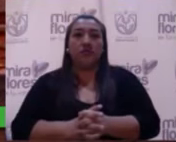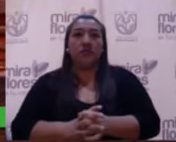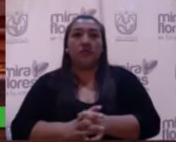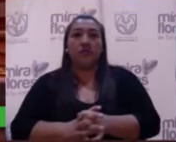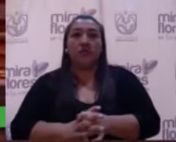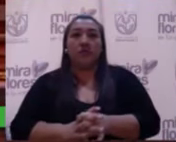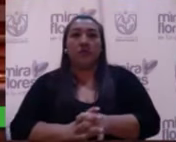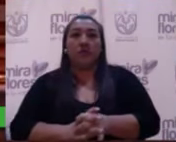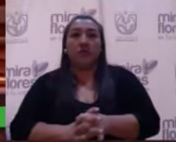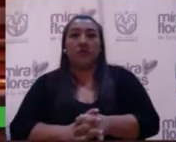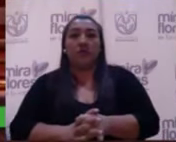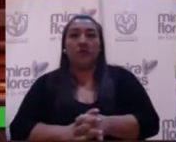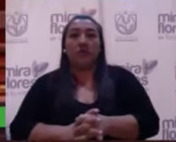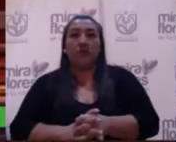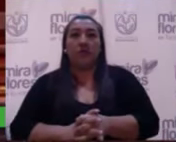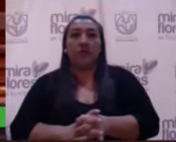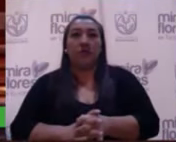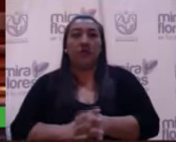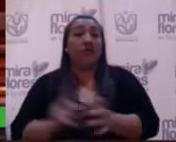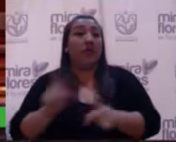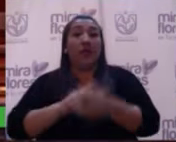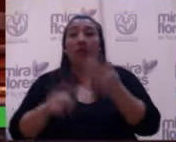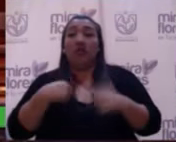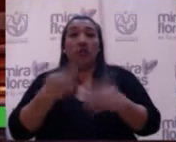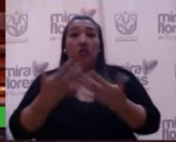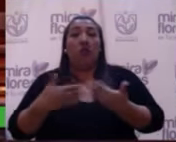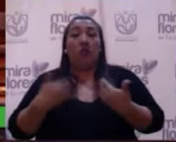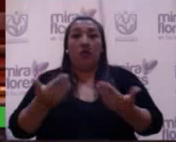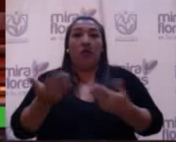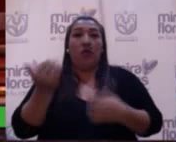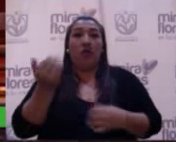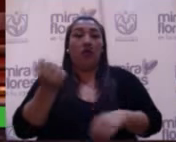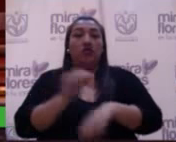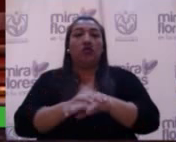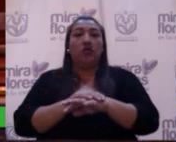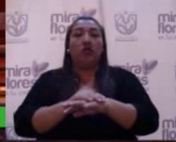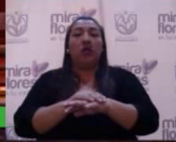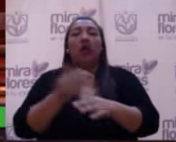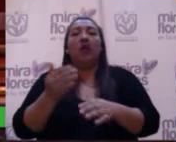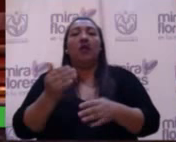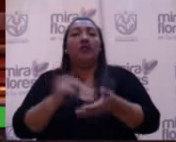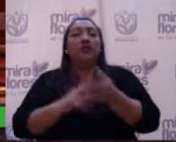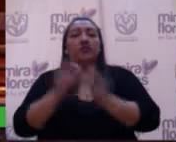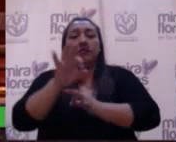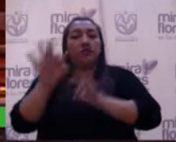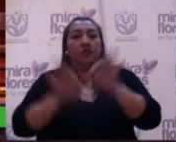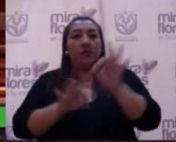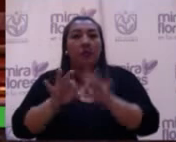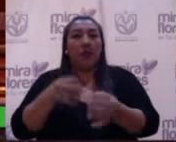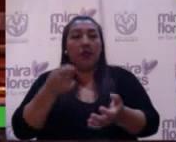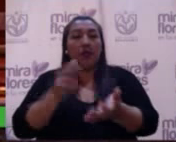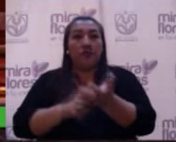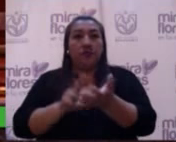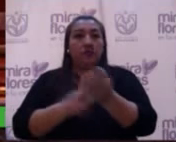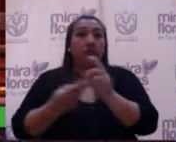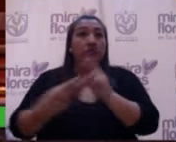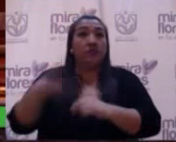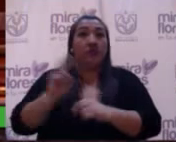no se pueden cobrar montos por los planos arancelarios, según se nos ha comunicado por parte de la